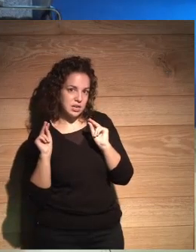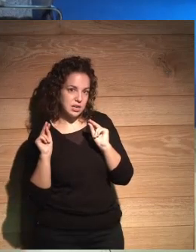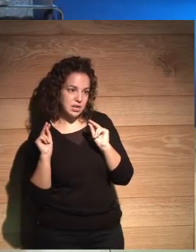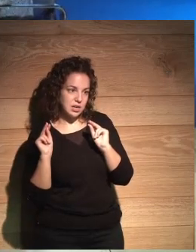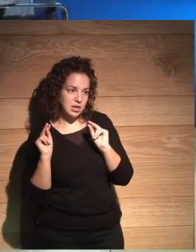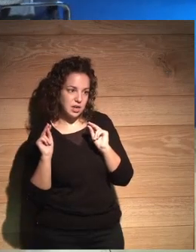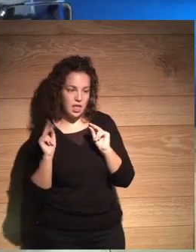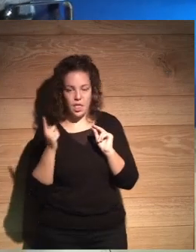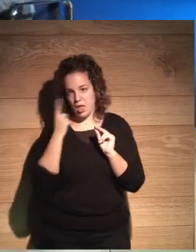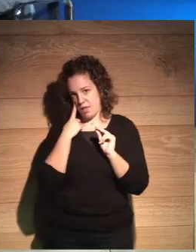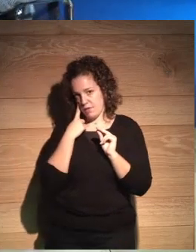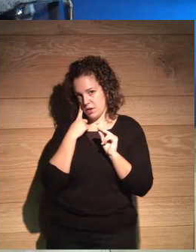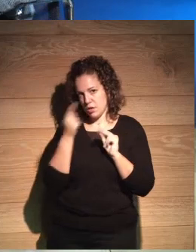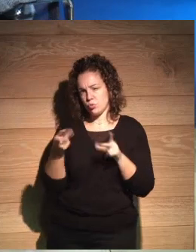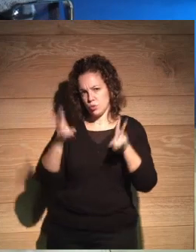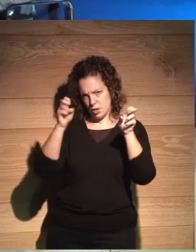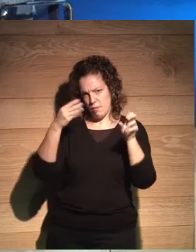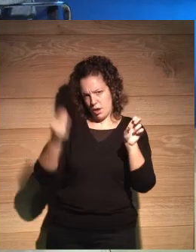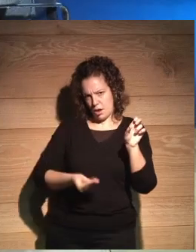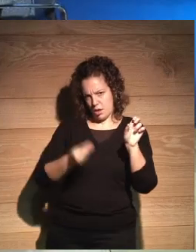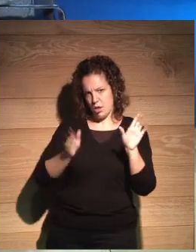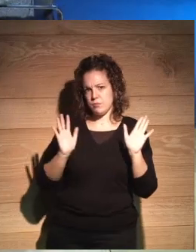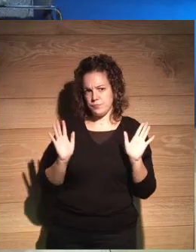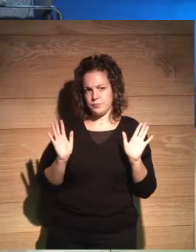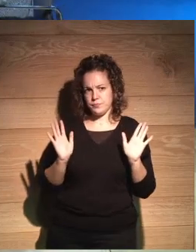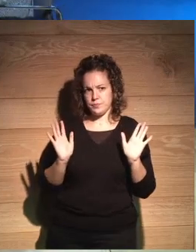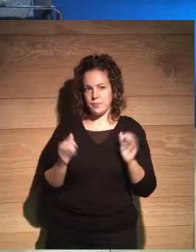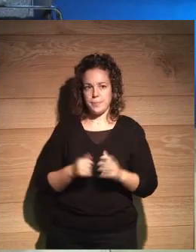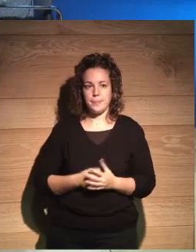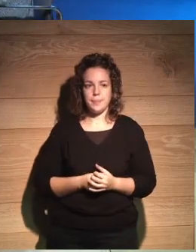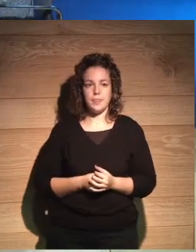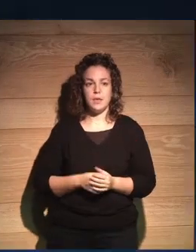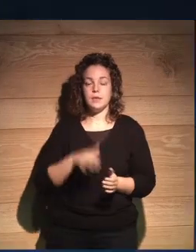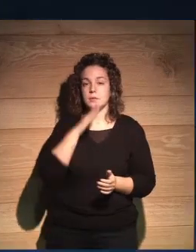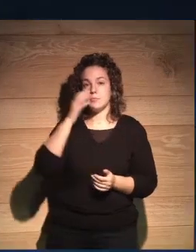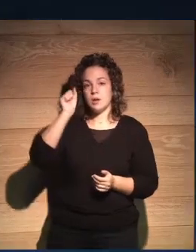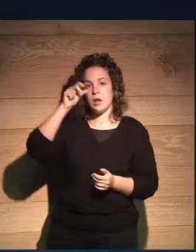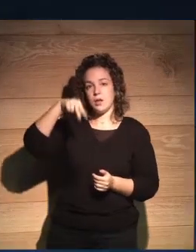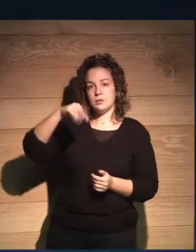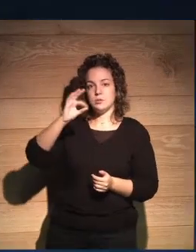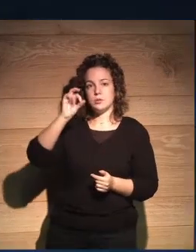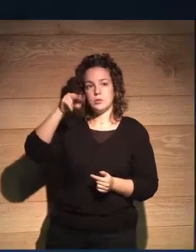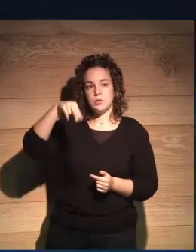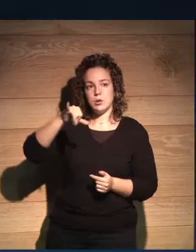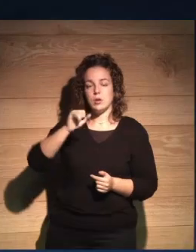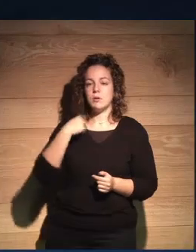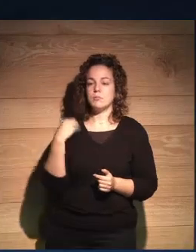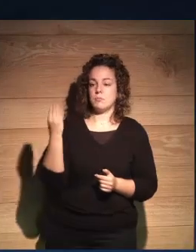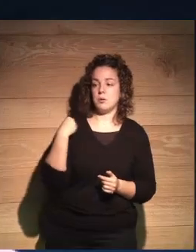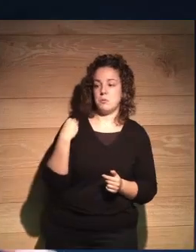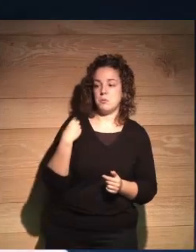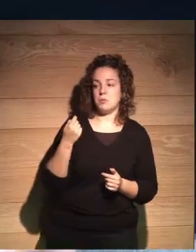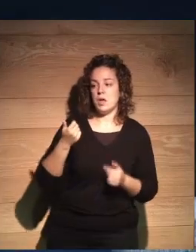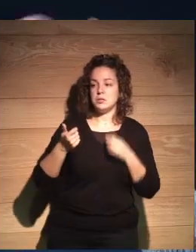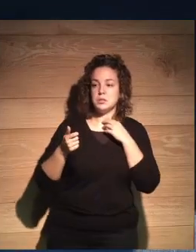Vamos a ver. Esto es un buen tema, ¿eh? Esto es un buen tema. Antonio me está preguntando así indirectamente. Yo le pongo